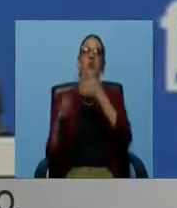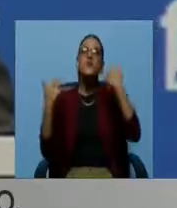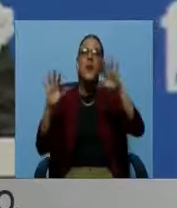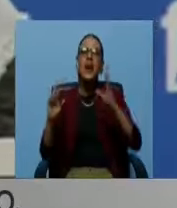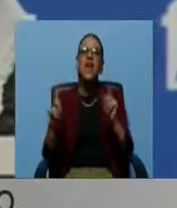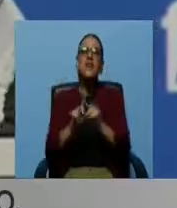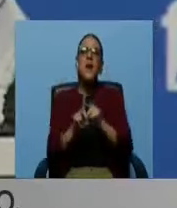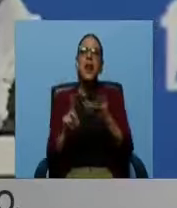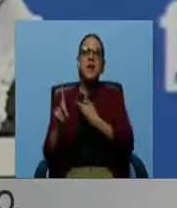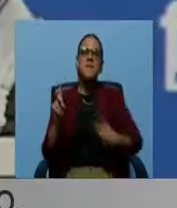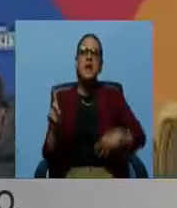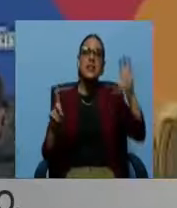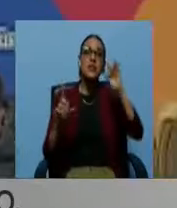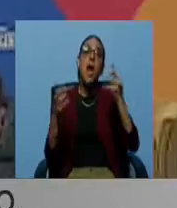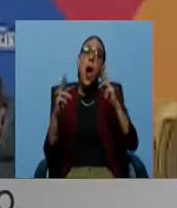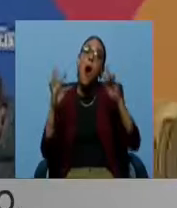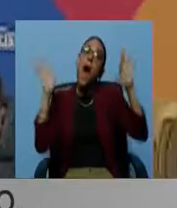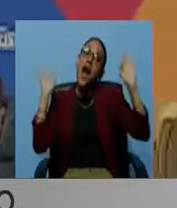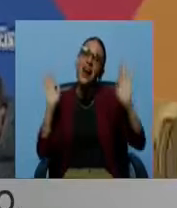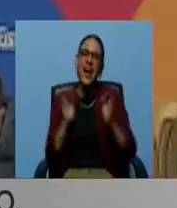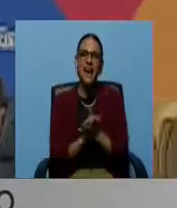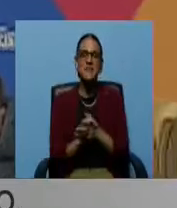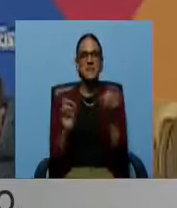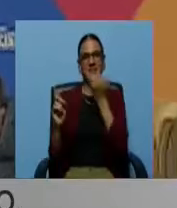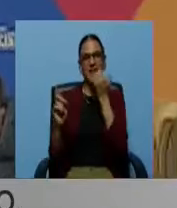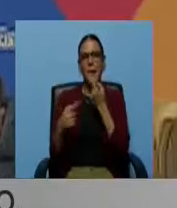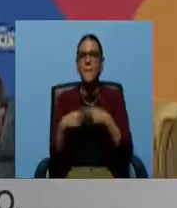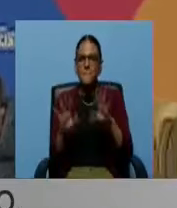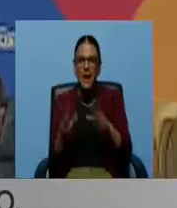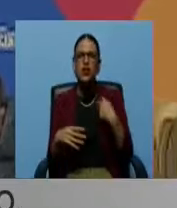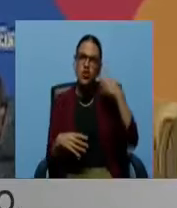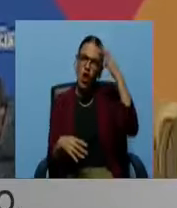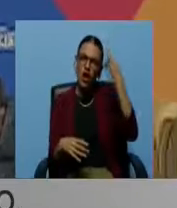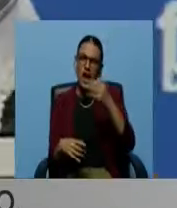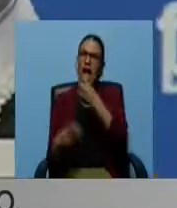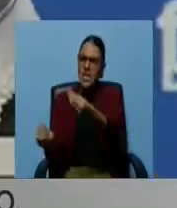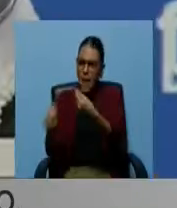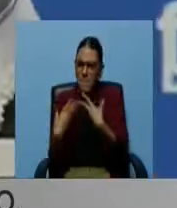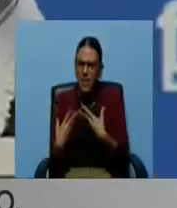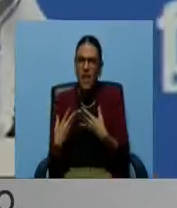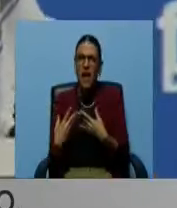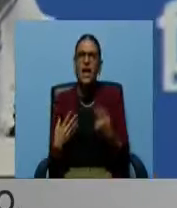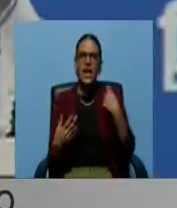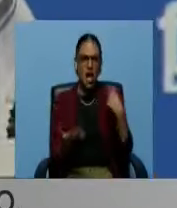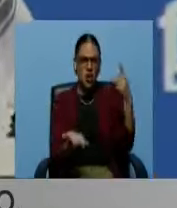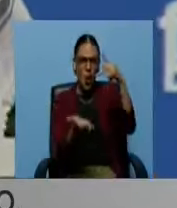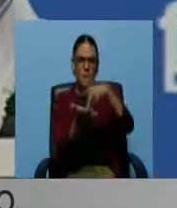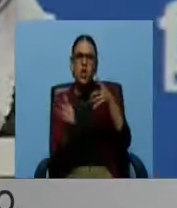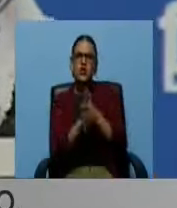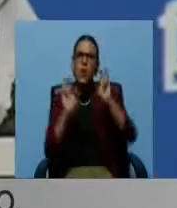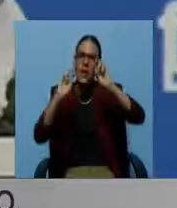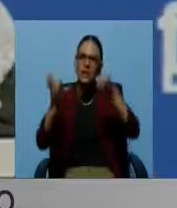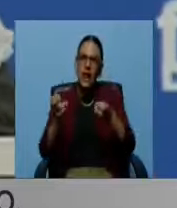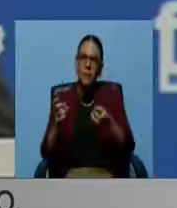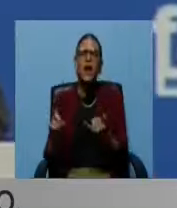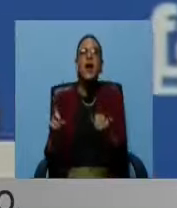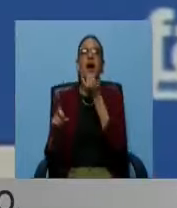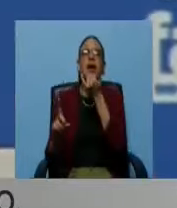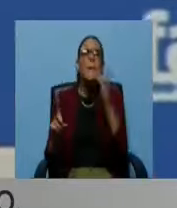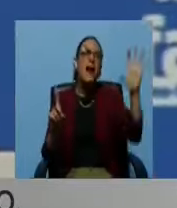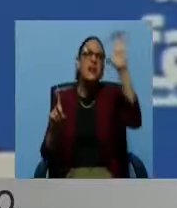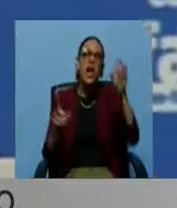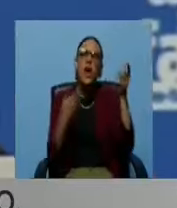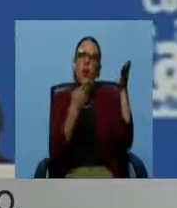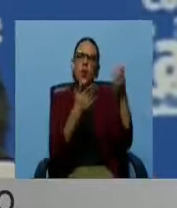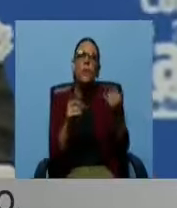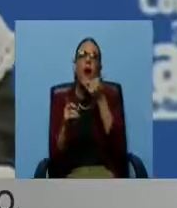Europa, ojalá, ¿verdad? Pero sí creo que me ha dado pie aterrizar en algunos temas. ¿Qué pasa en Europa?